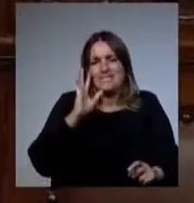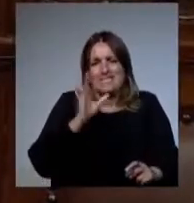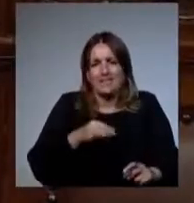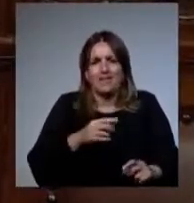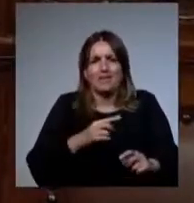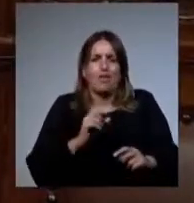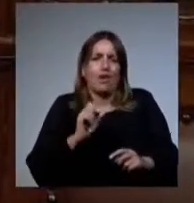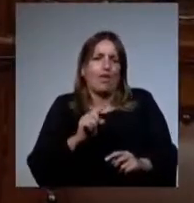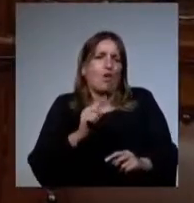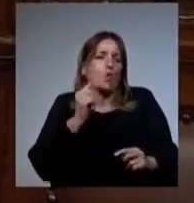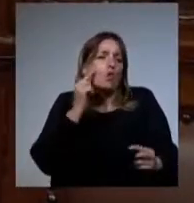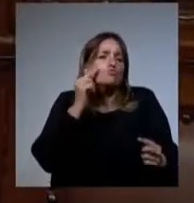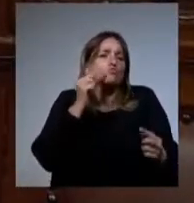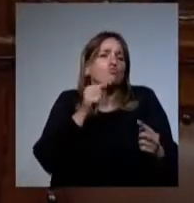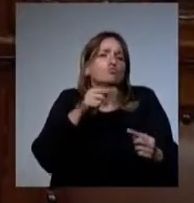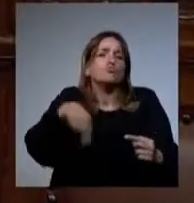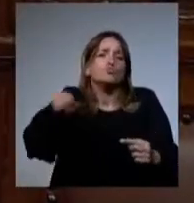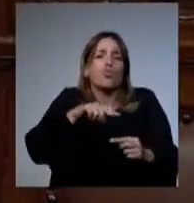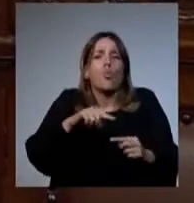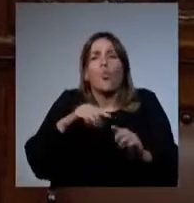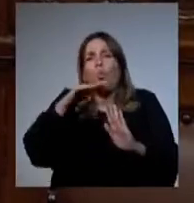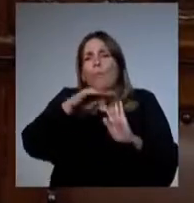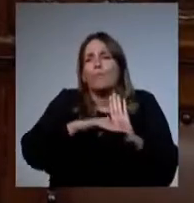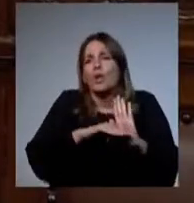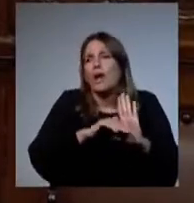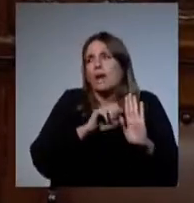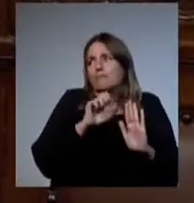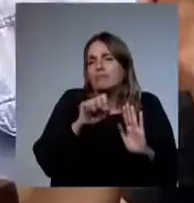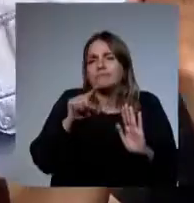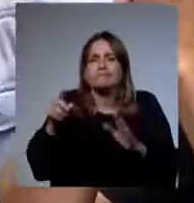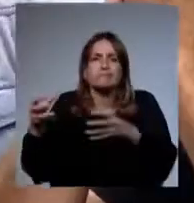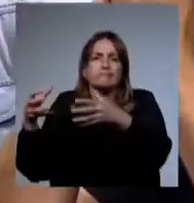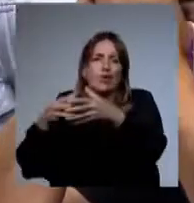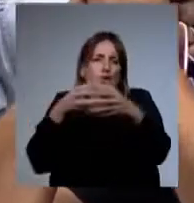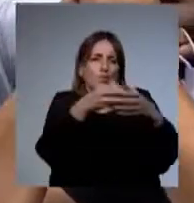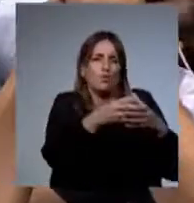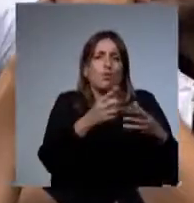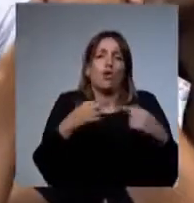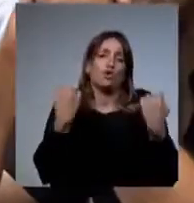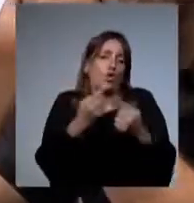nuestras agendas, todos queremos lo mejor para nuestro país.